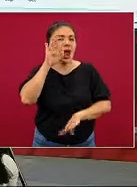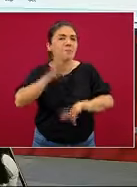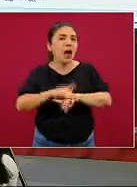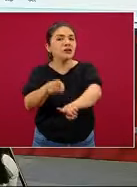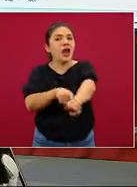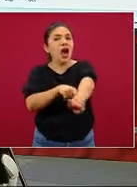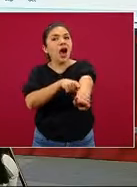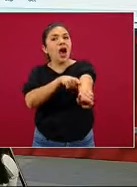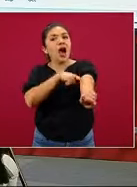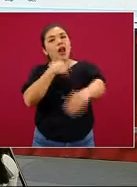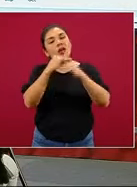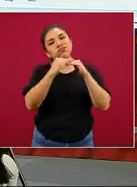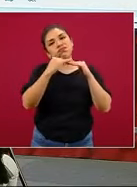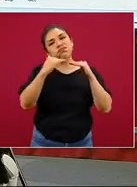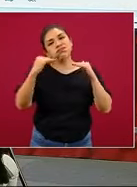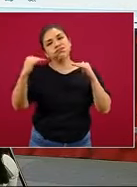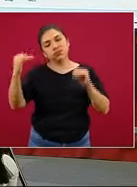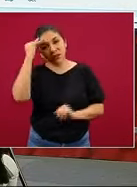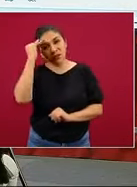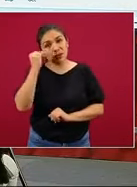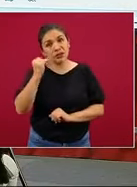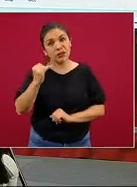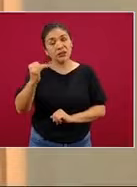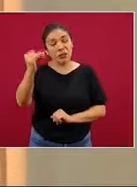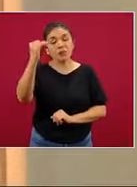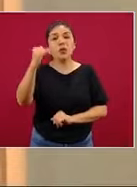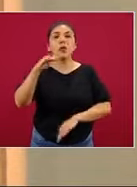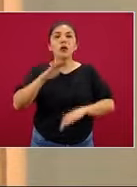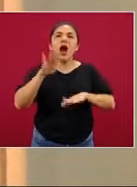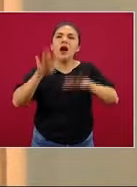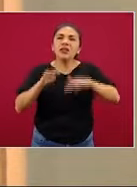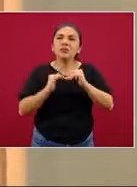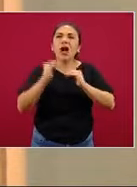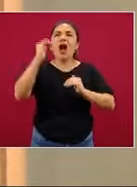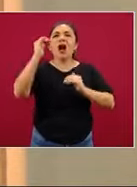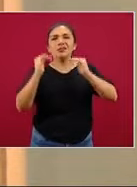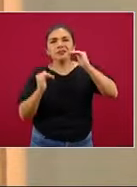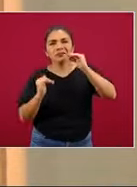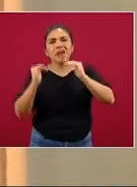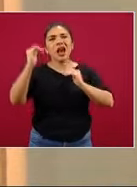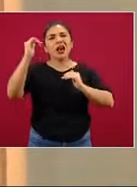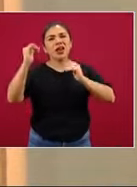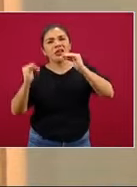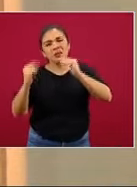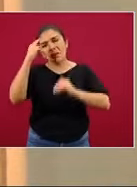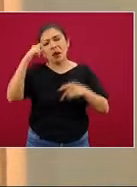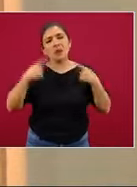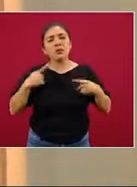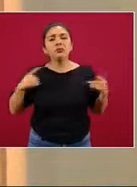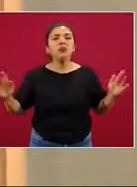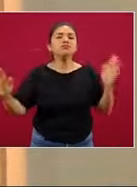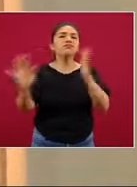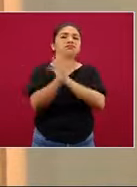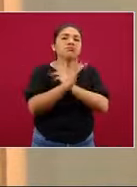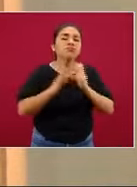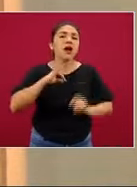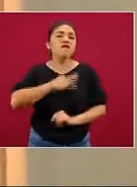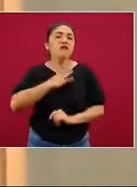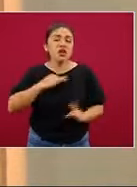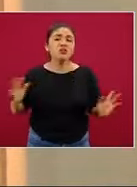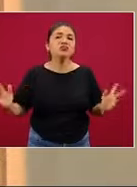una meseta muy larga, con incrementos y decrementos en los niveles de circulación del virus, y